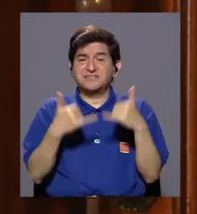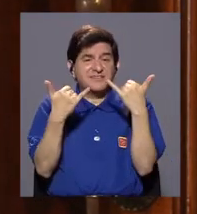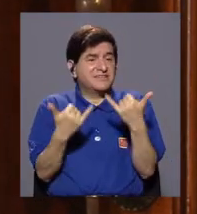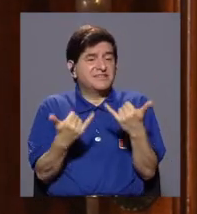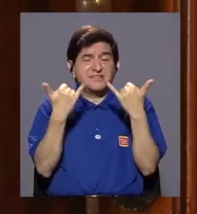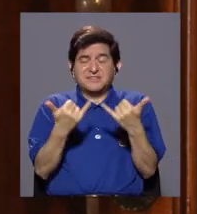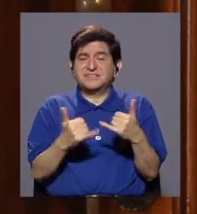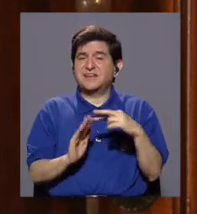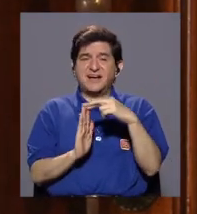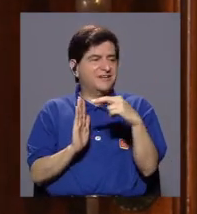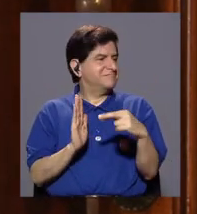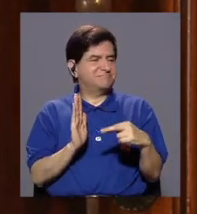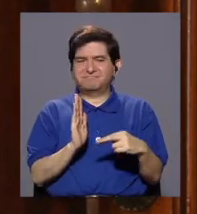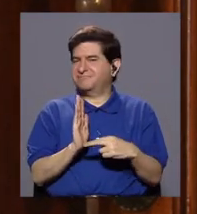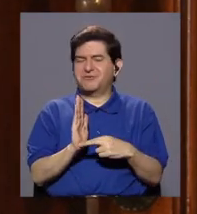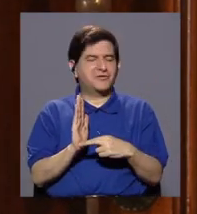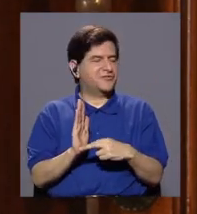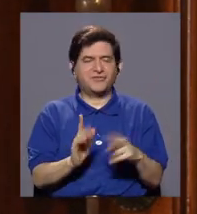ya no rigen